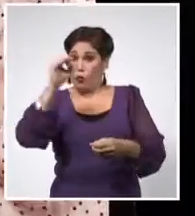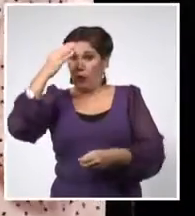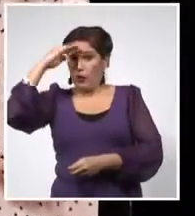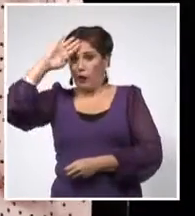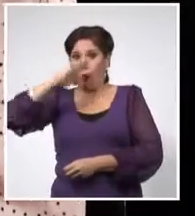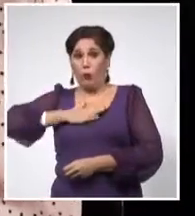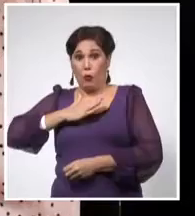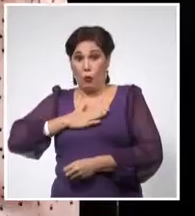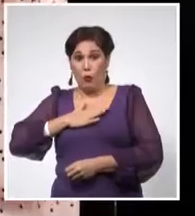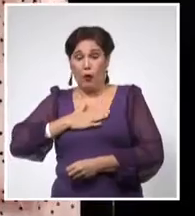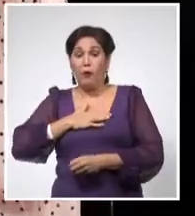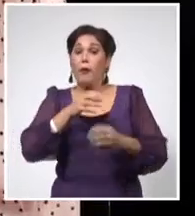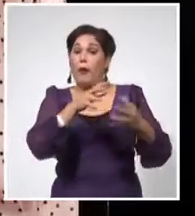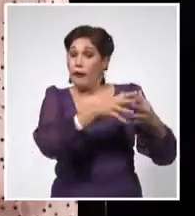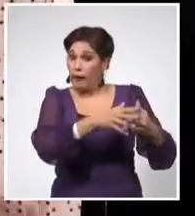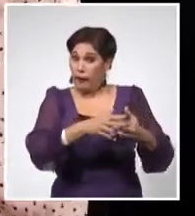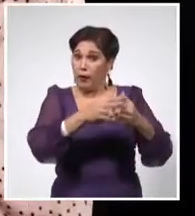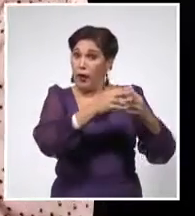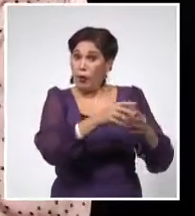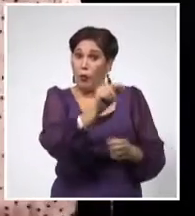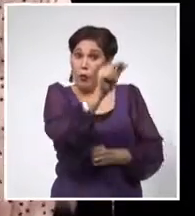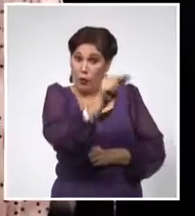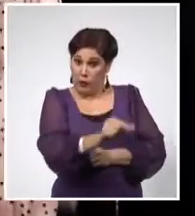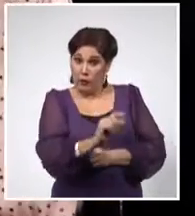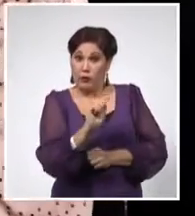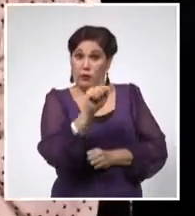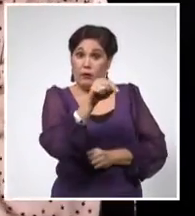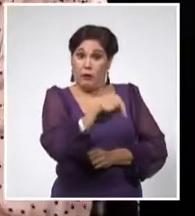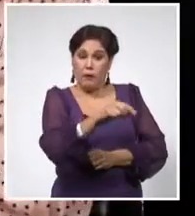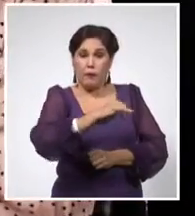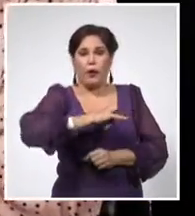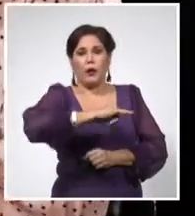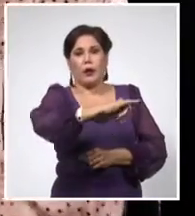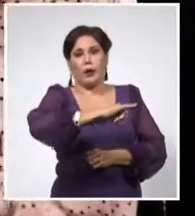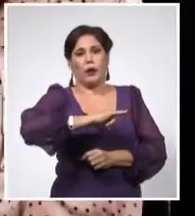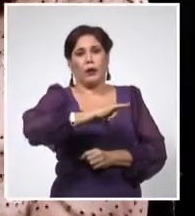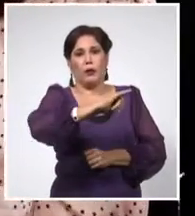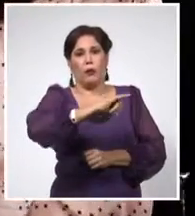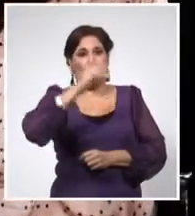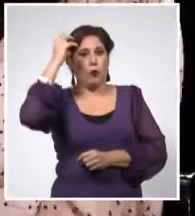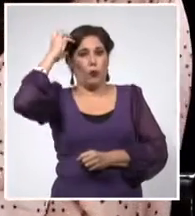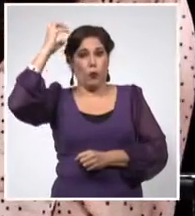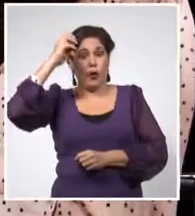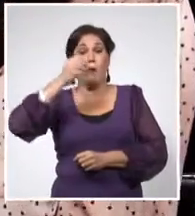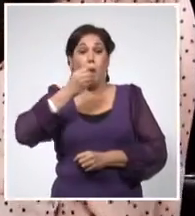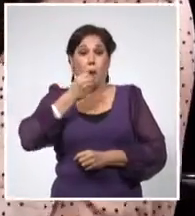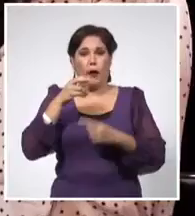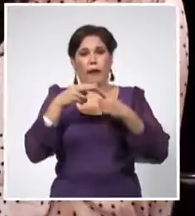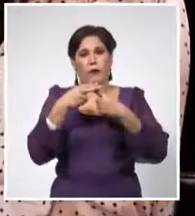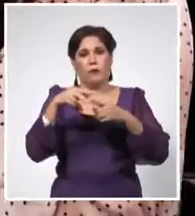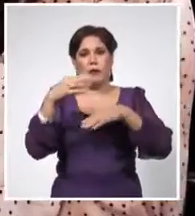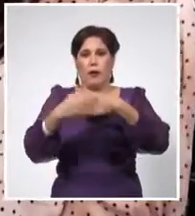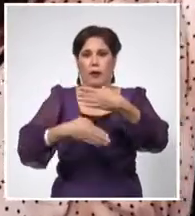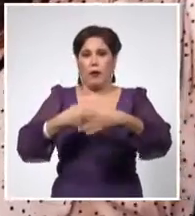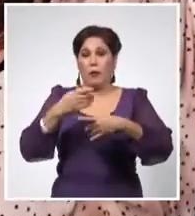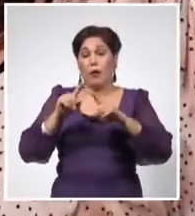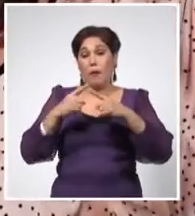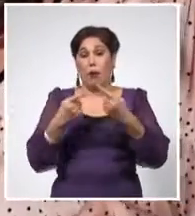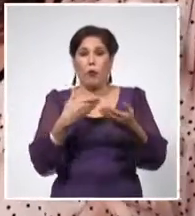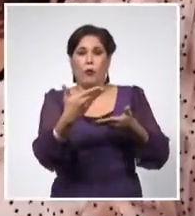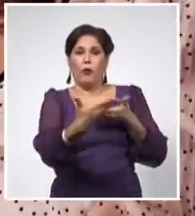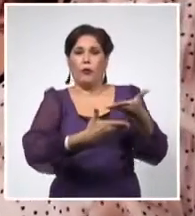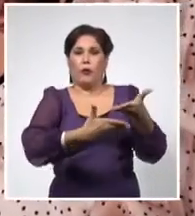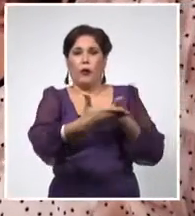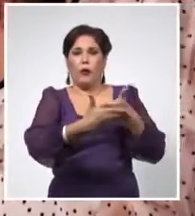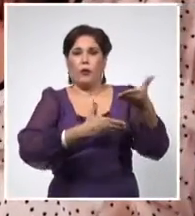cubanos, de los norteamericanos, y en una posición de igualdad entre estados haber resuelto el tema por vía de las negociaciones